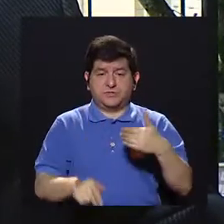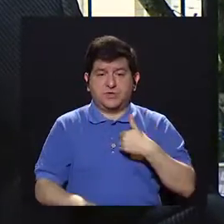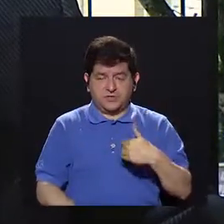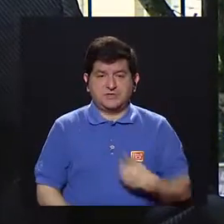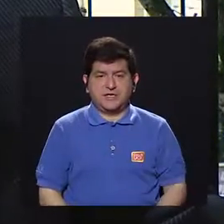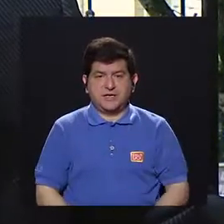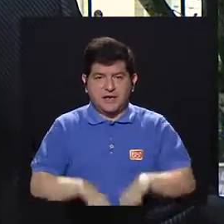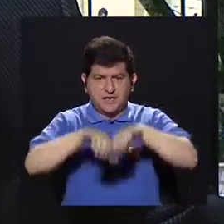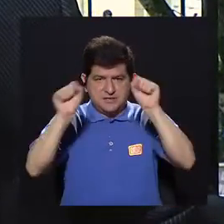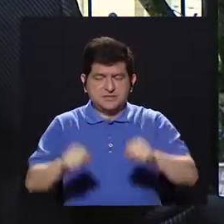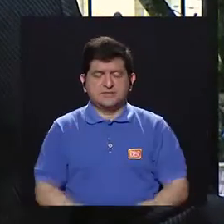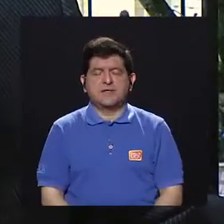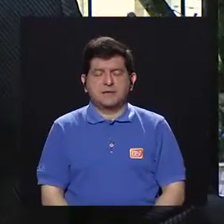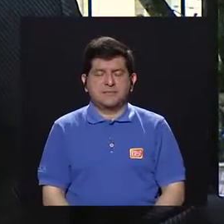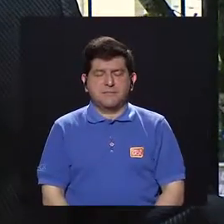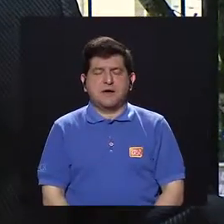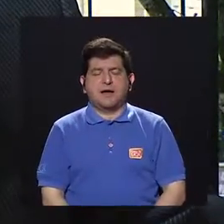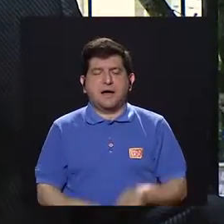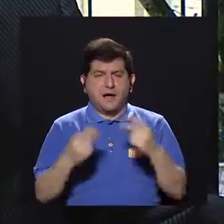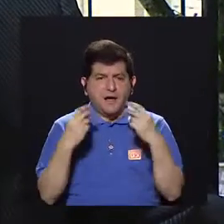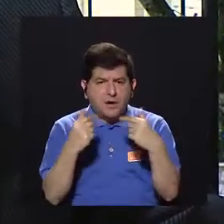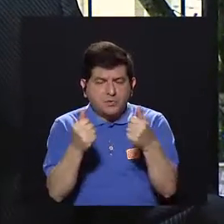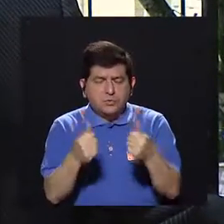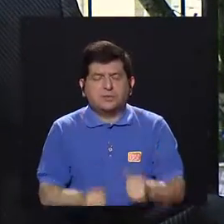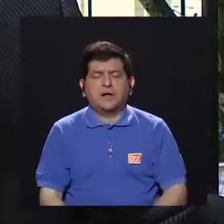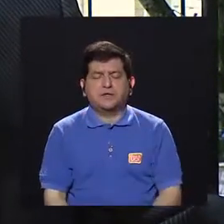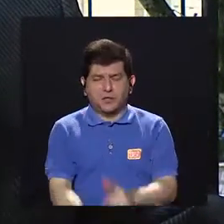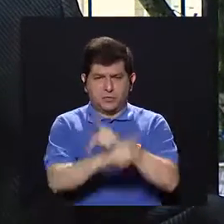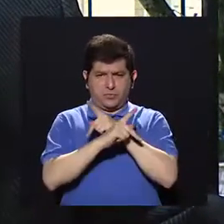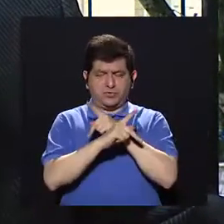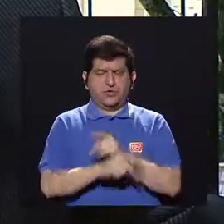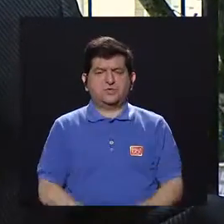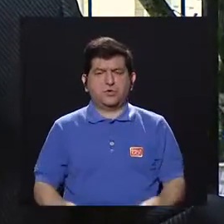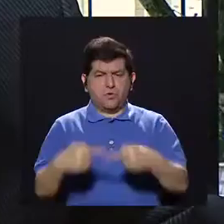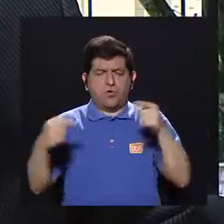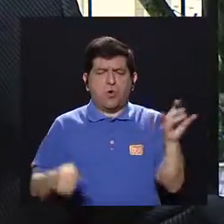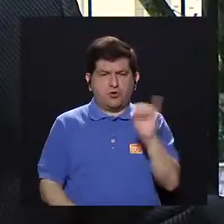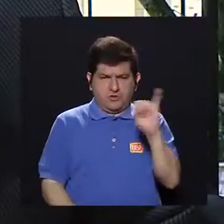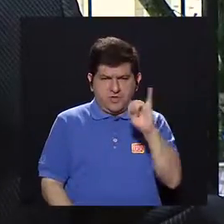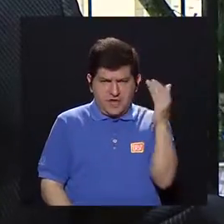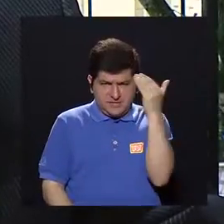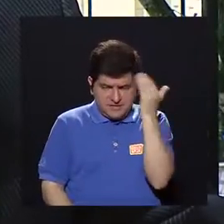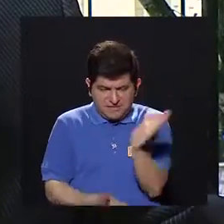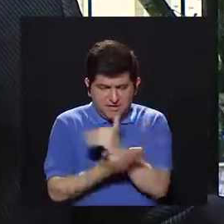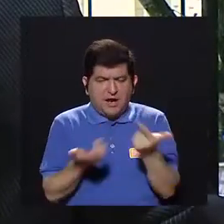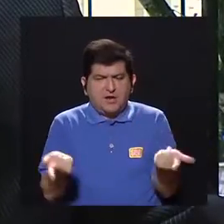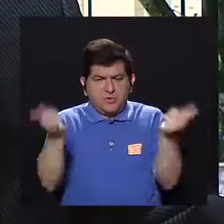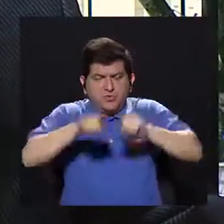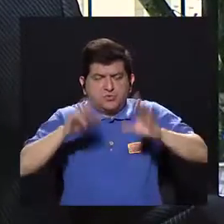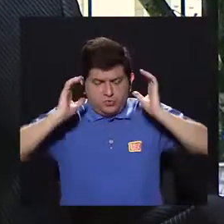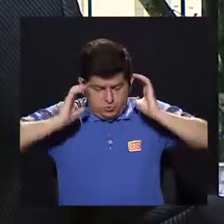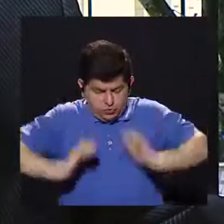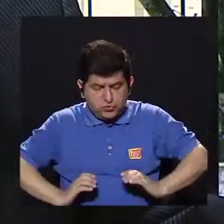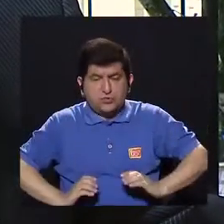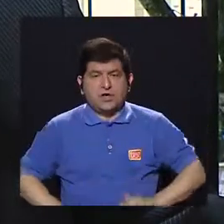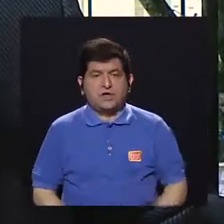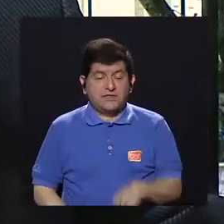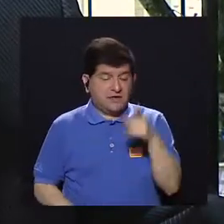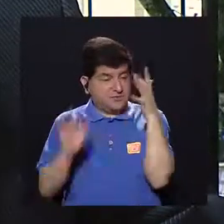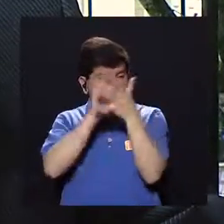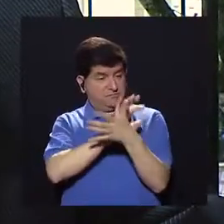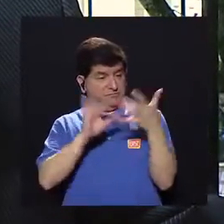tenemos, que se llama el sistema autoinmune, el que nos protege contra infecciones, el que sabe si algo pasa en nuestro cuerpo,